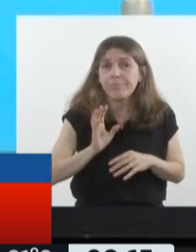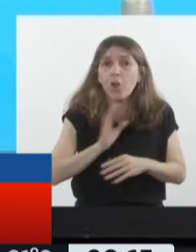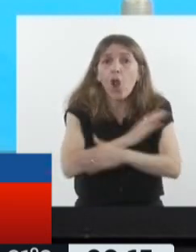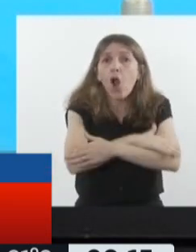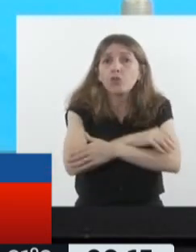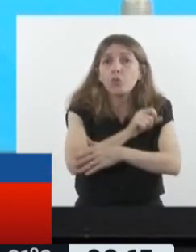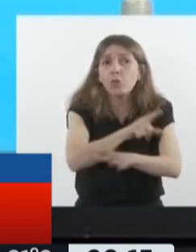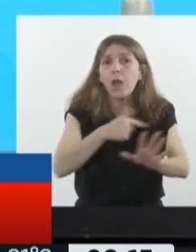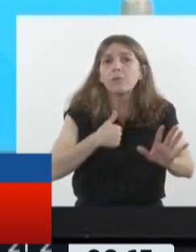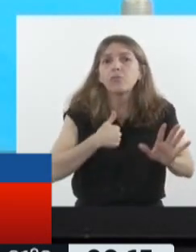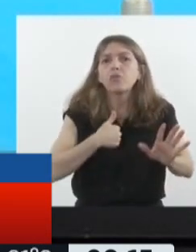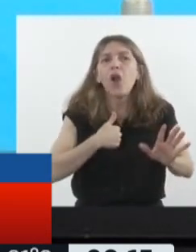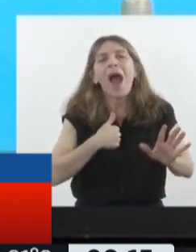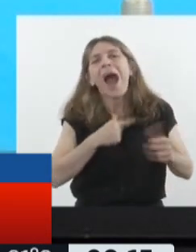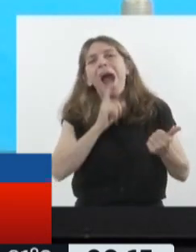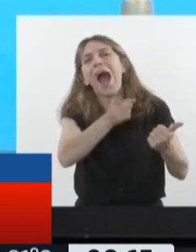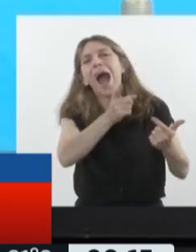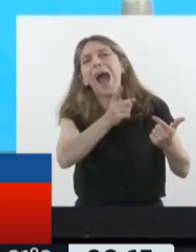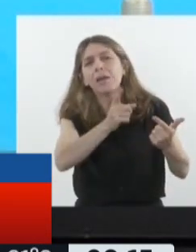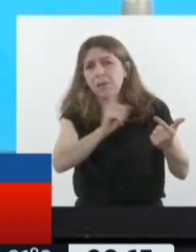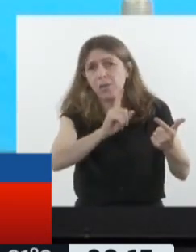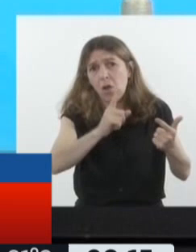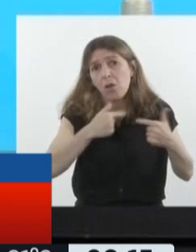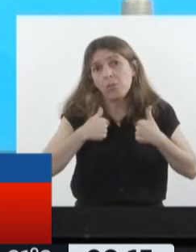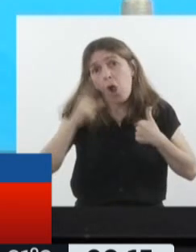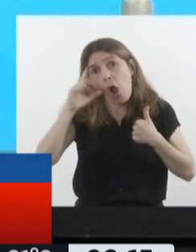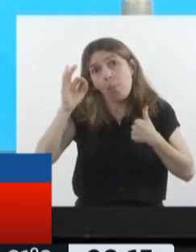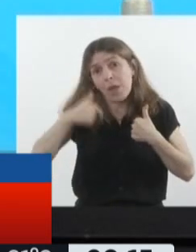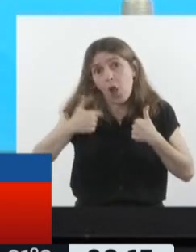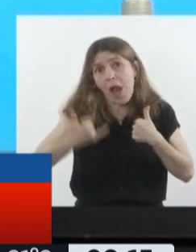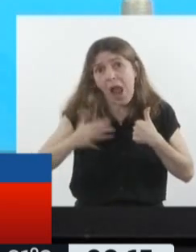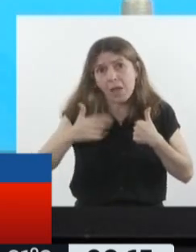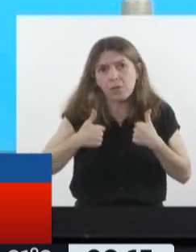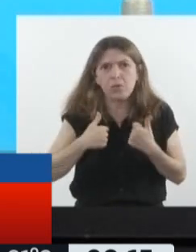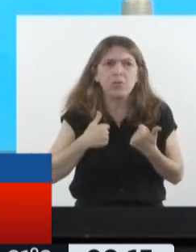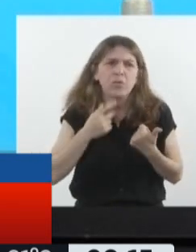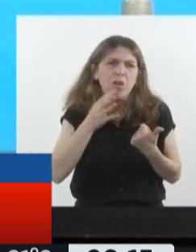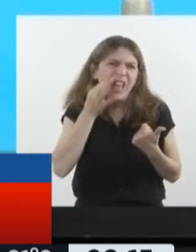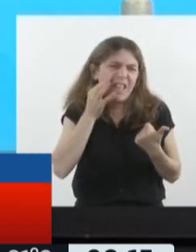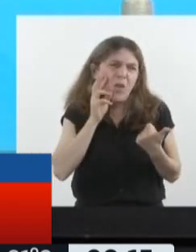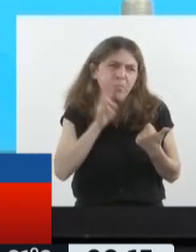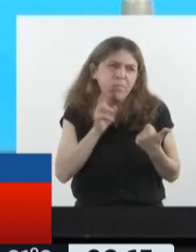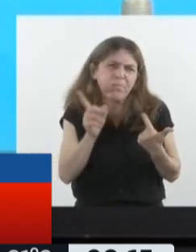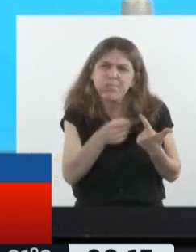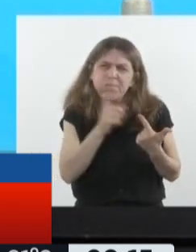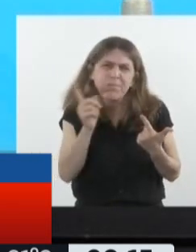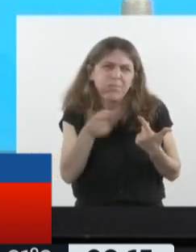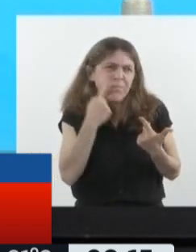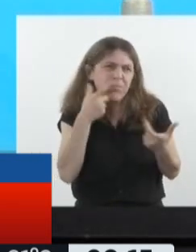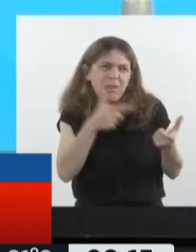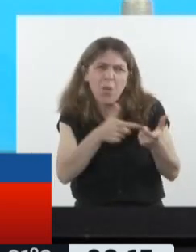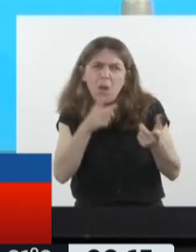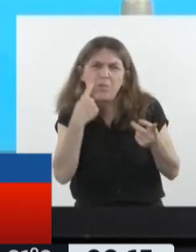Que no me interesa juzgarla, aunque tengo opinión. La he visto pasar por muchos lados, discurrir por muchos lugares